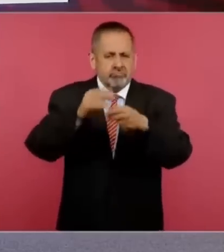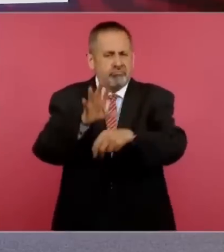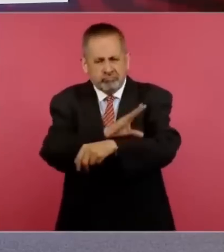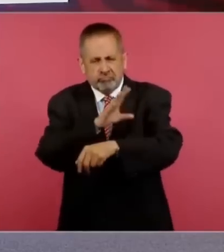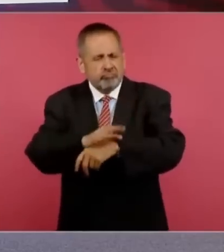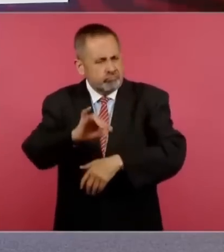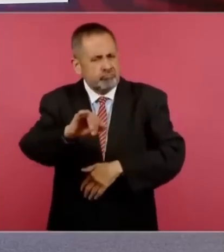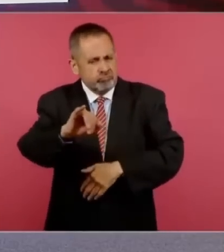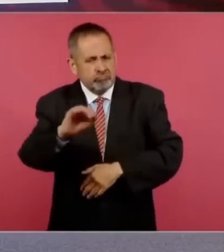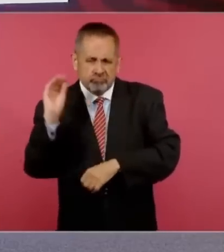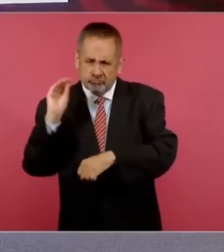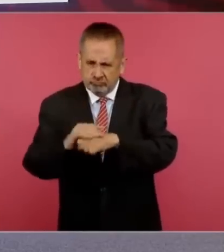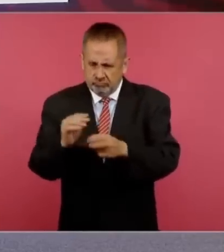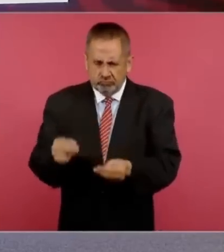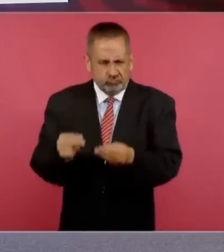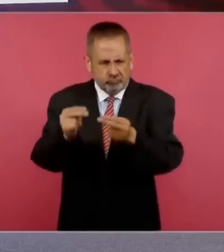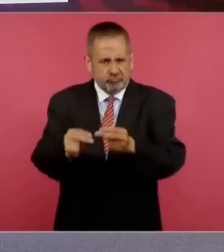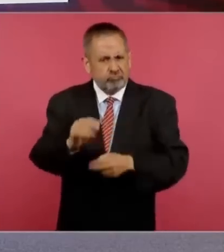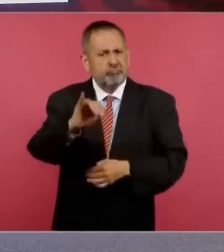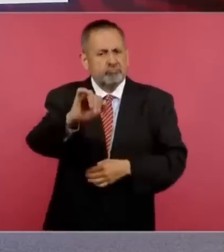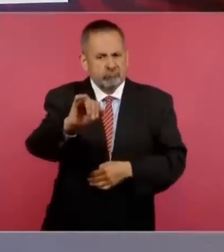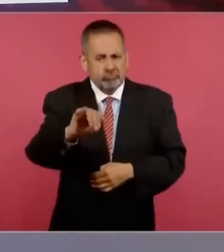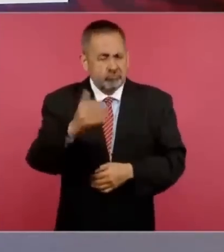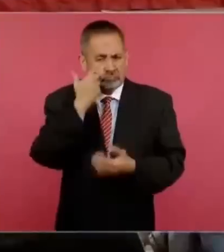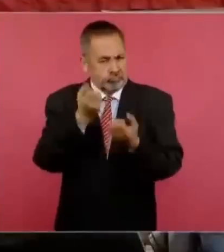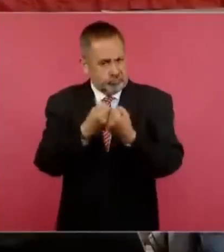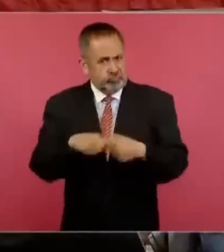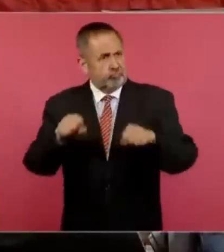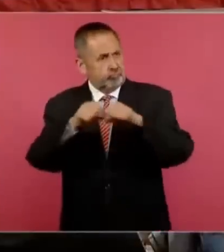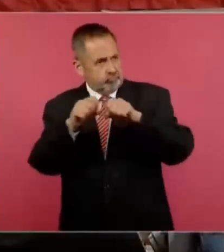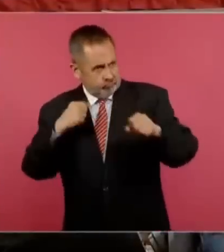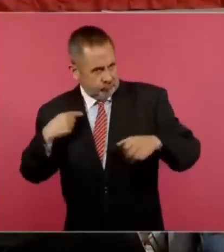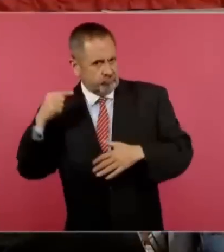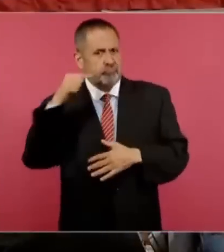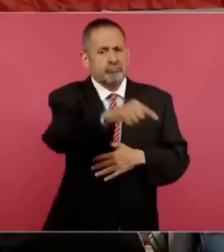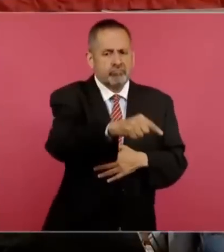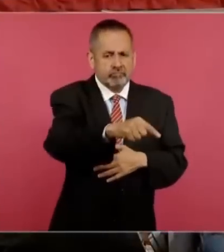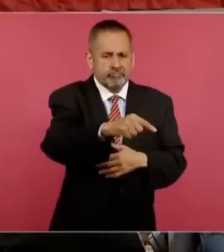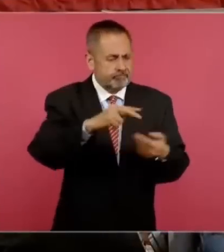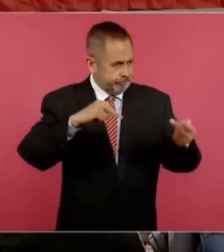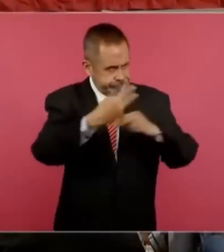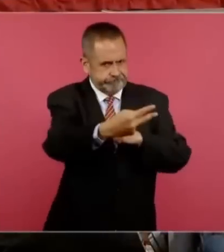eléctrica, por si quieren un socio extranjero.